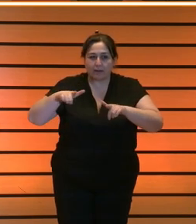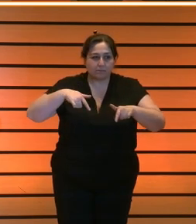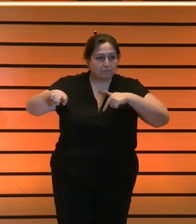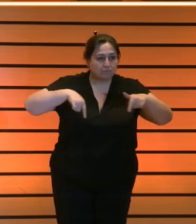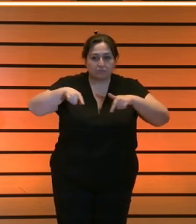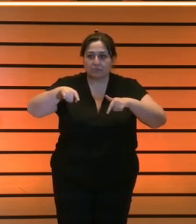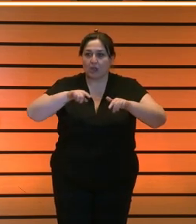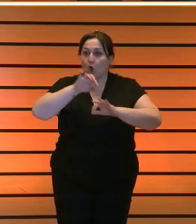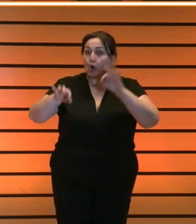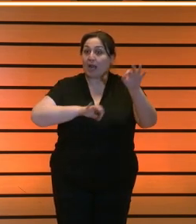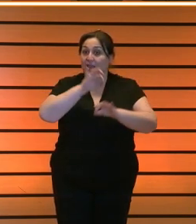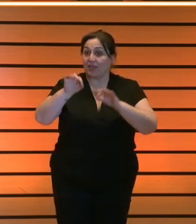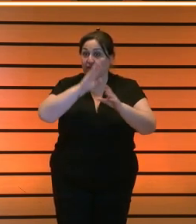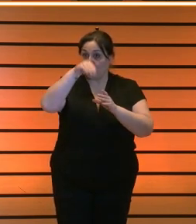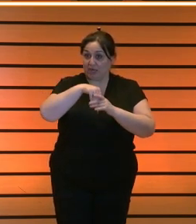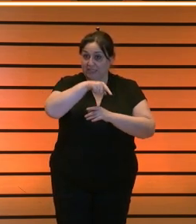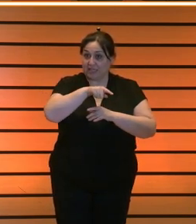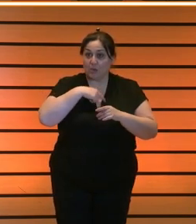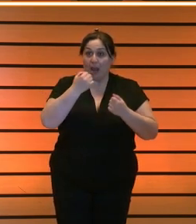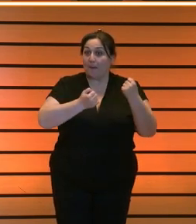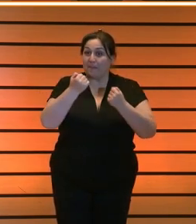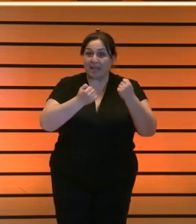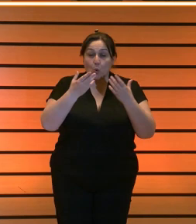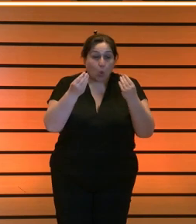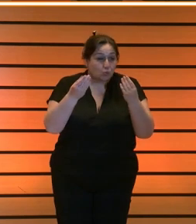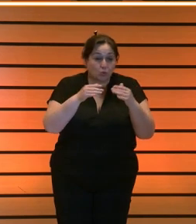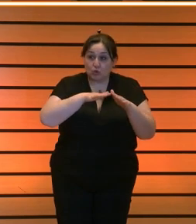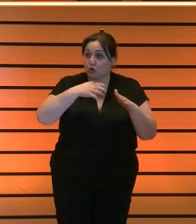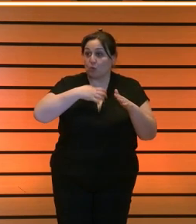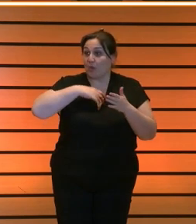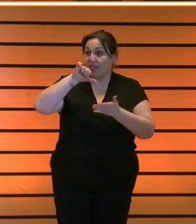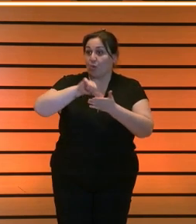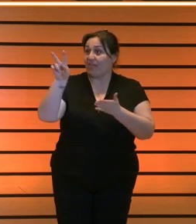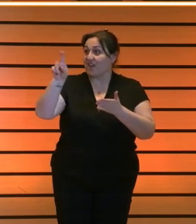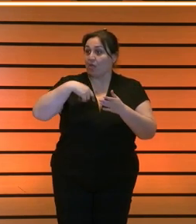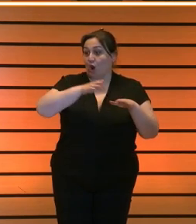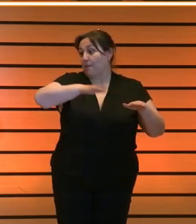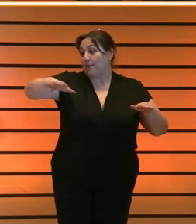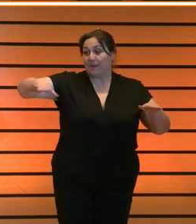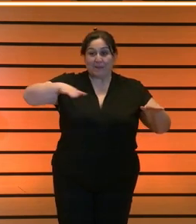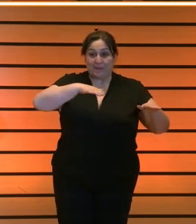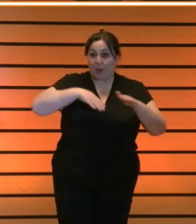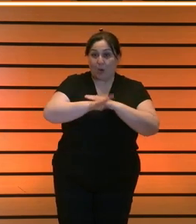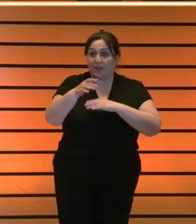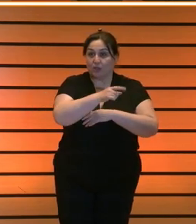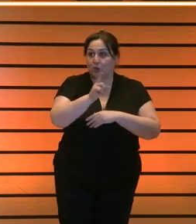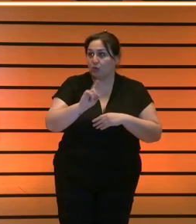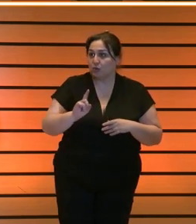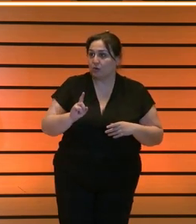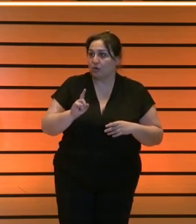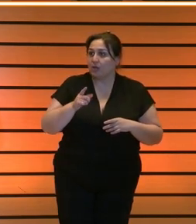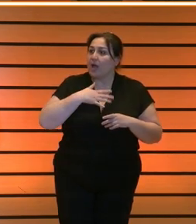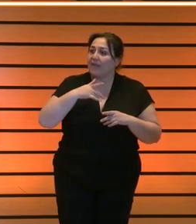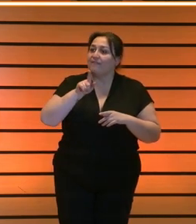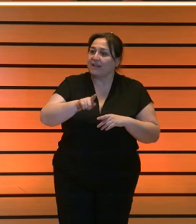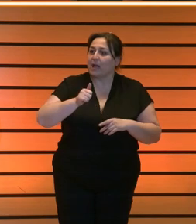aquí tienen tantos vehículos que no cabrían en la ciudad de Valladolid y los no les optimizamos en absoluto es decir